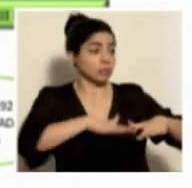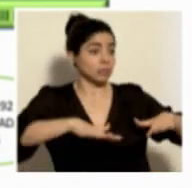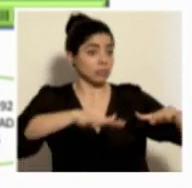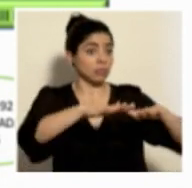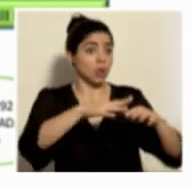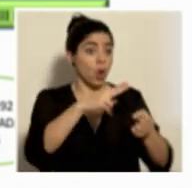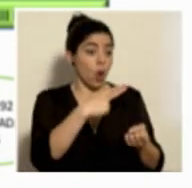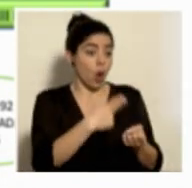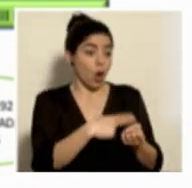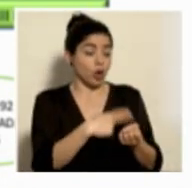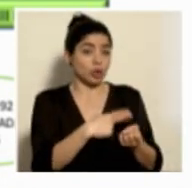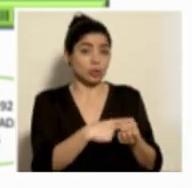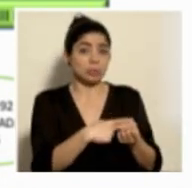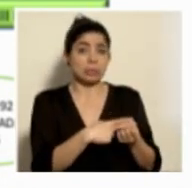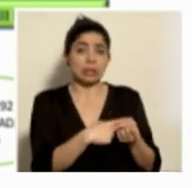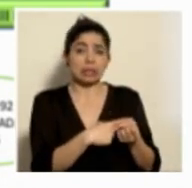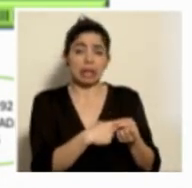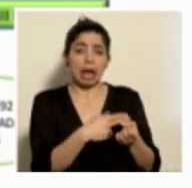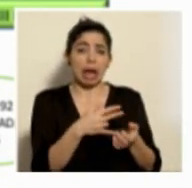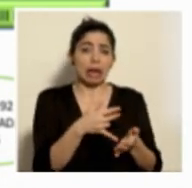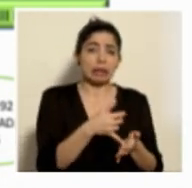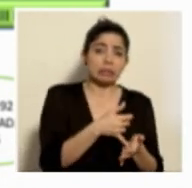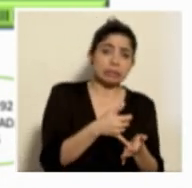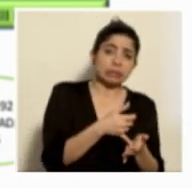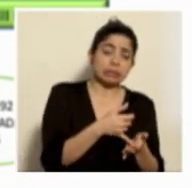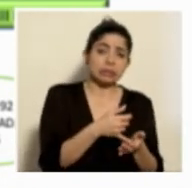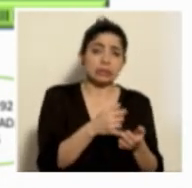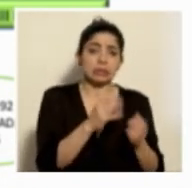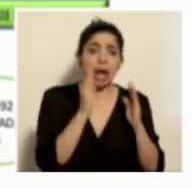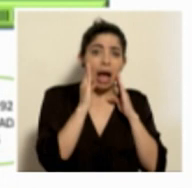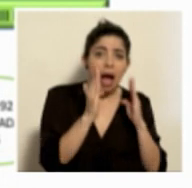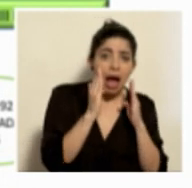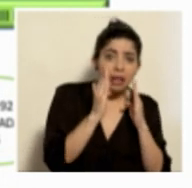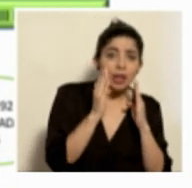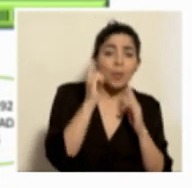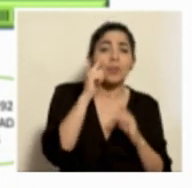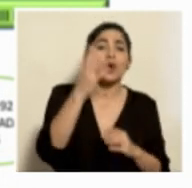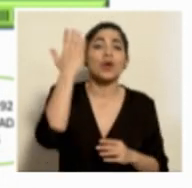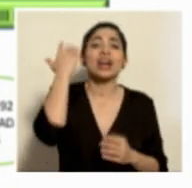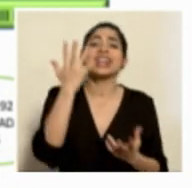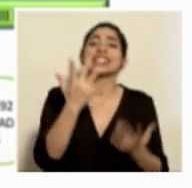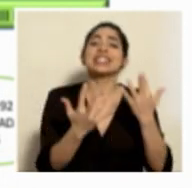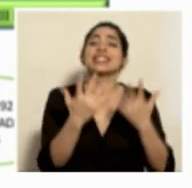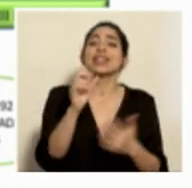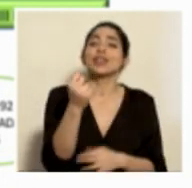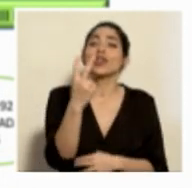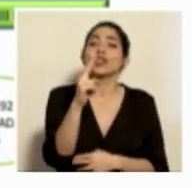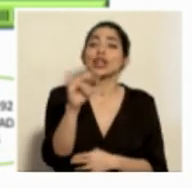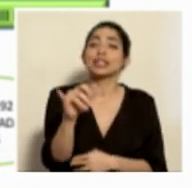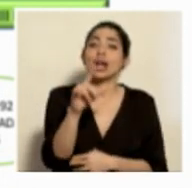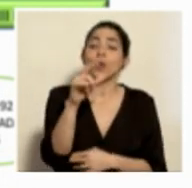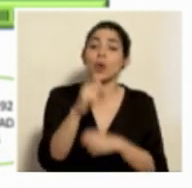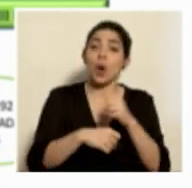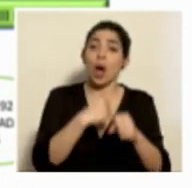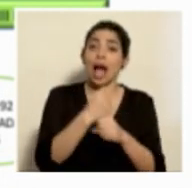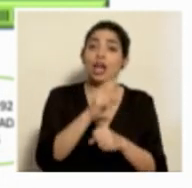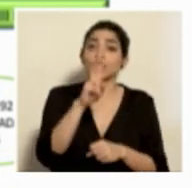hospitalaria que se había perdido en el hospital en el incendio del 12 de julio del